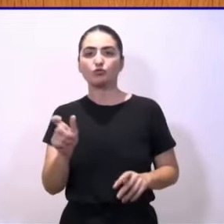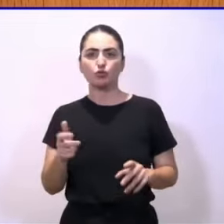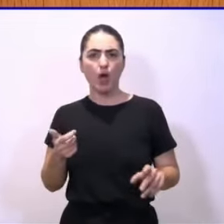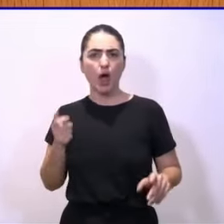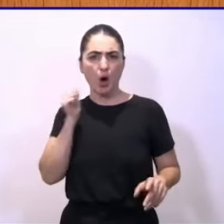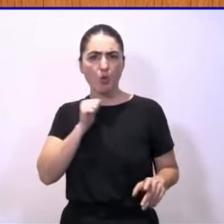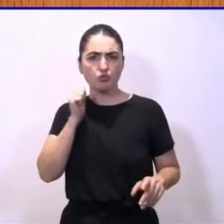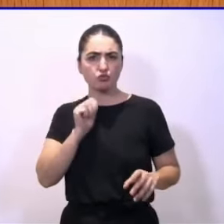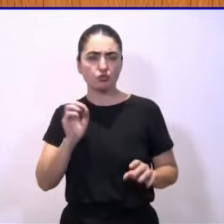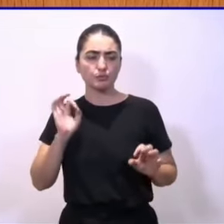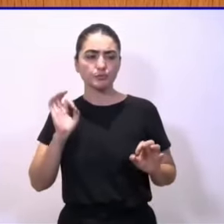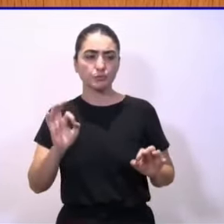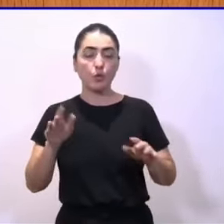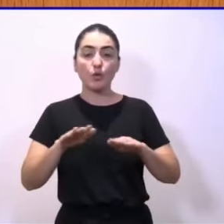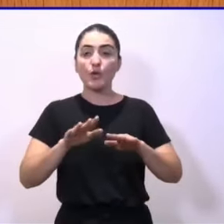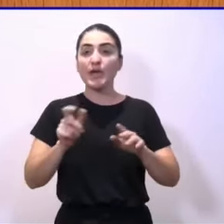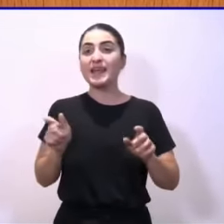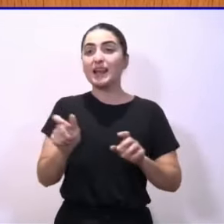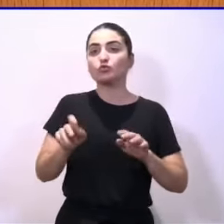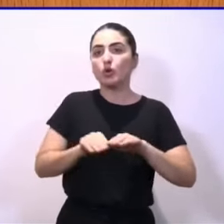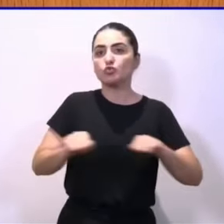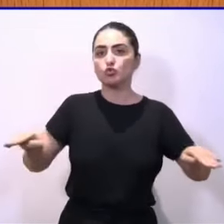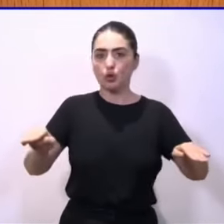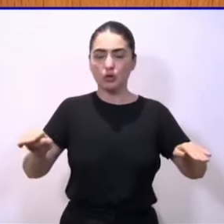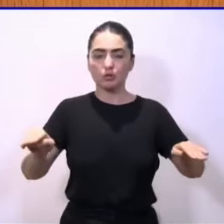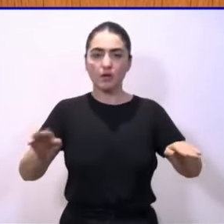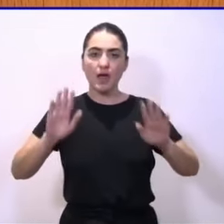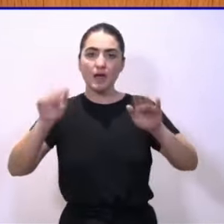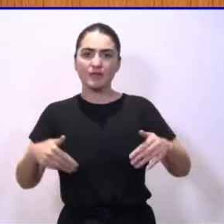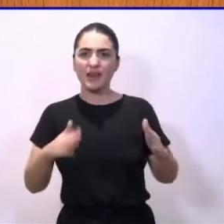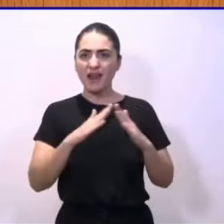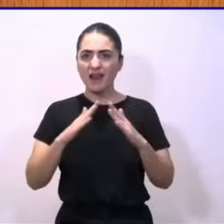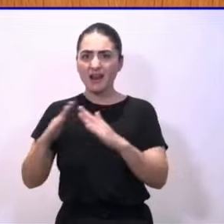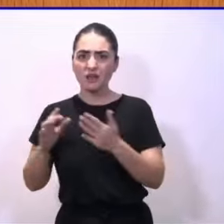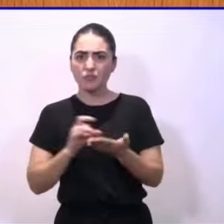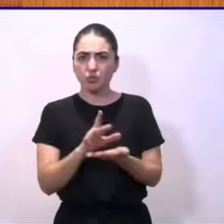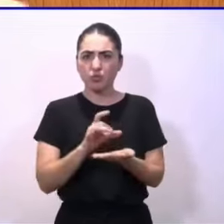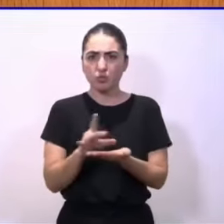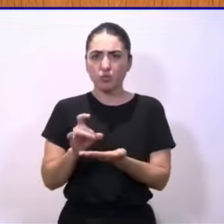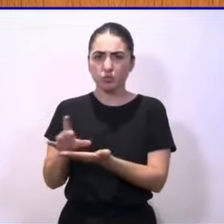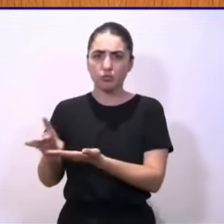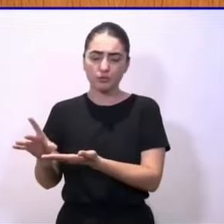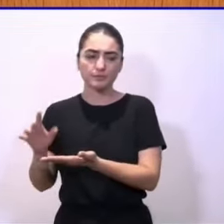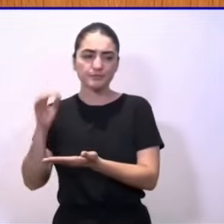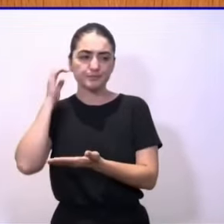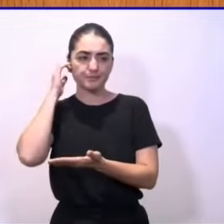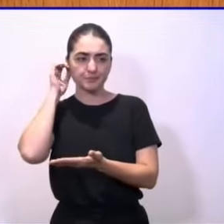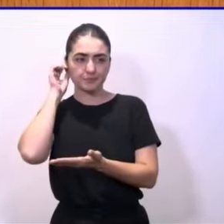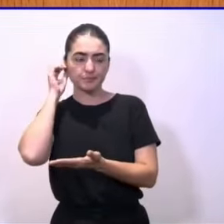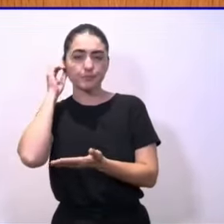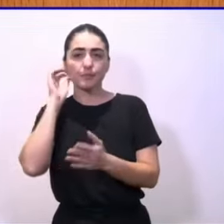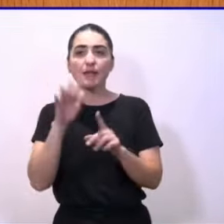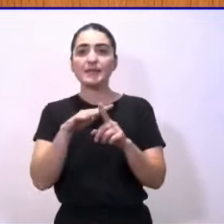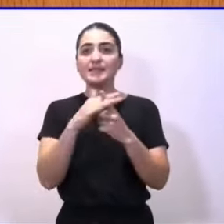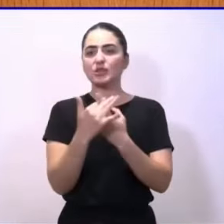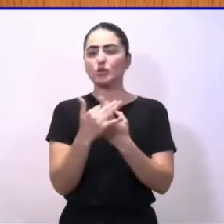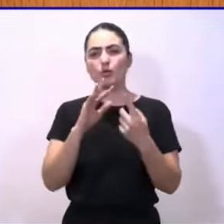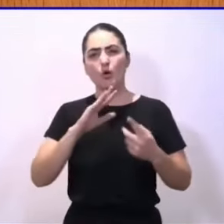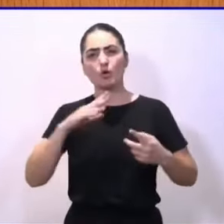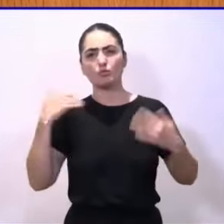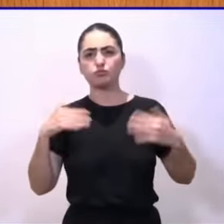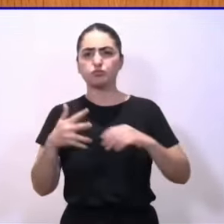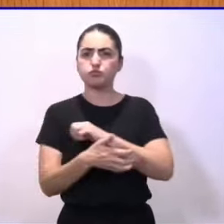de aquellas cláusulas suelo, conllevó el desahucio de sus viviendas, el estar en una situación de precariedad adicional